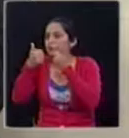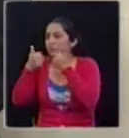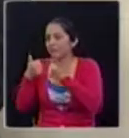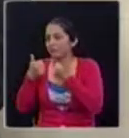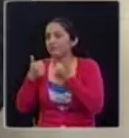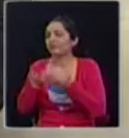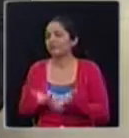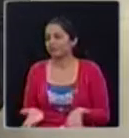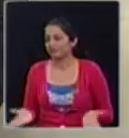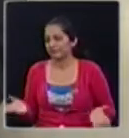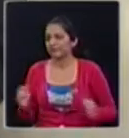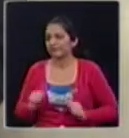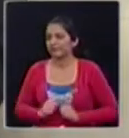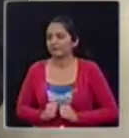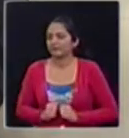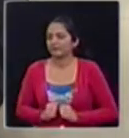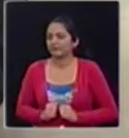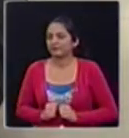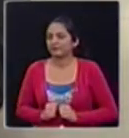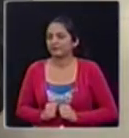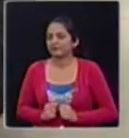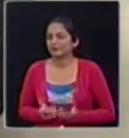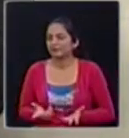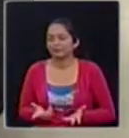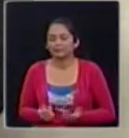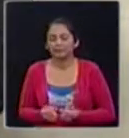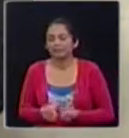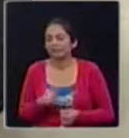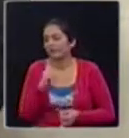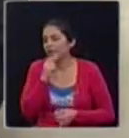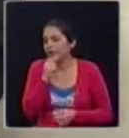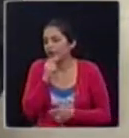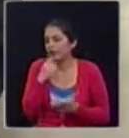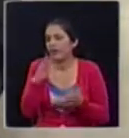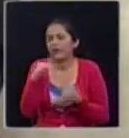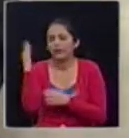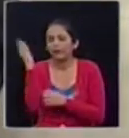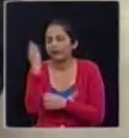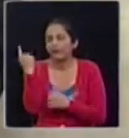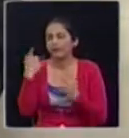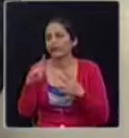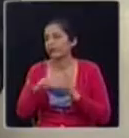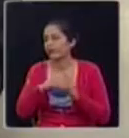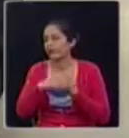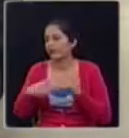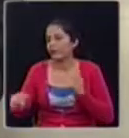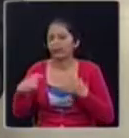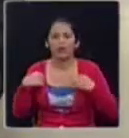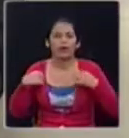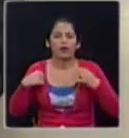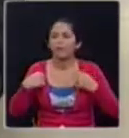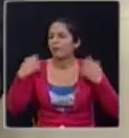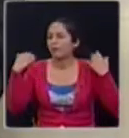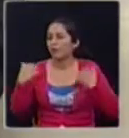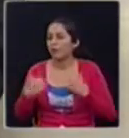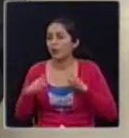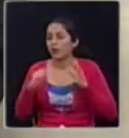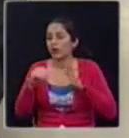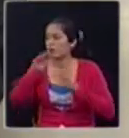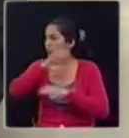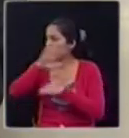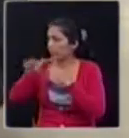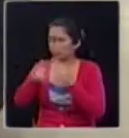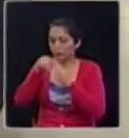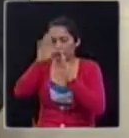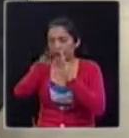consumo, de productos como electrodomésticos, de productos de ropa, de tecnología. Entonces, ¿qué evita esto? Que